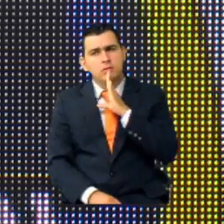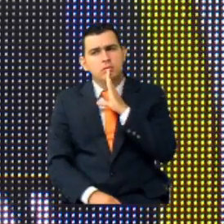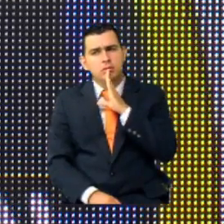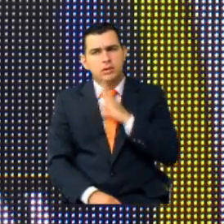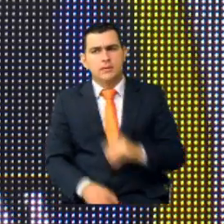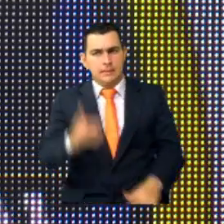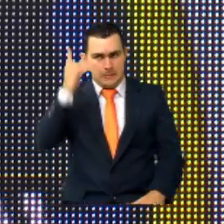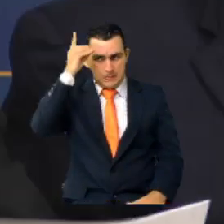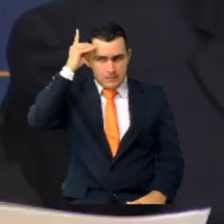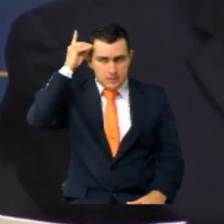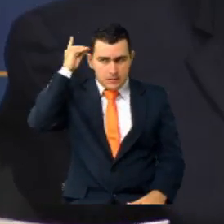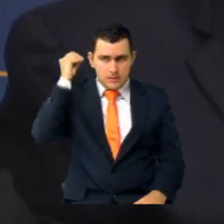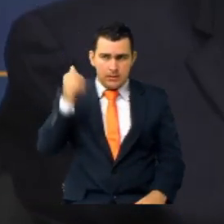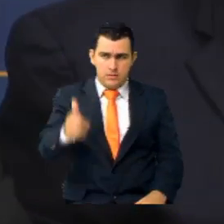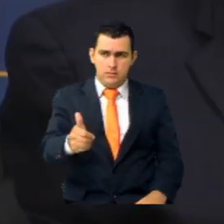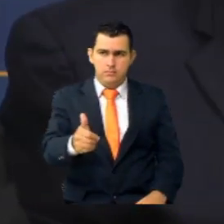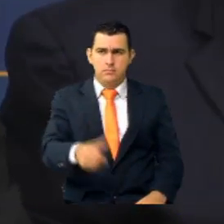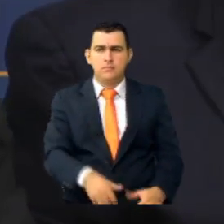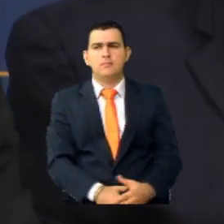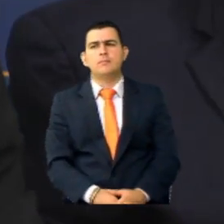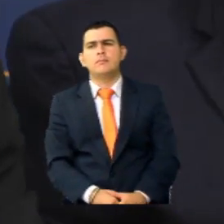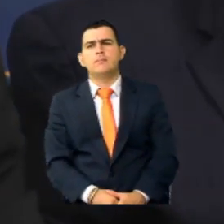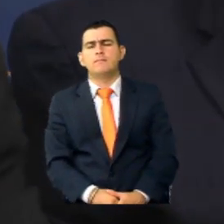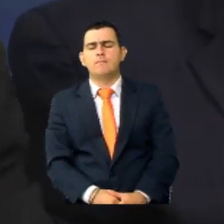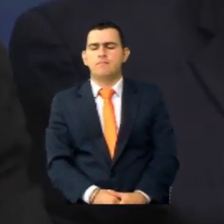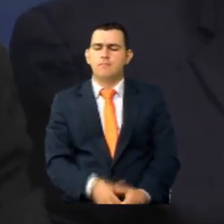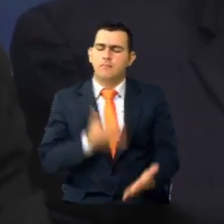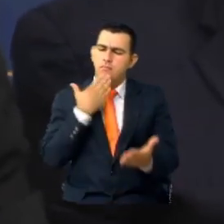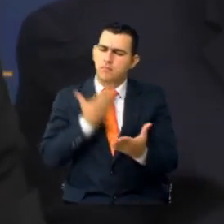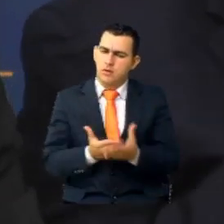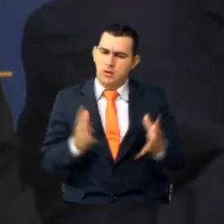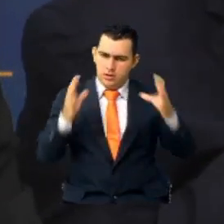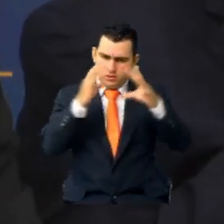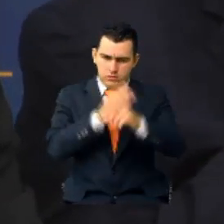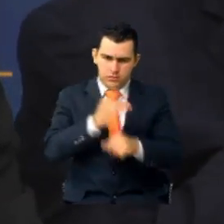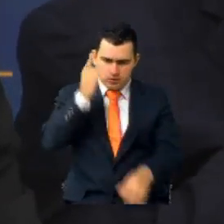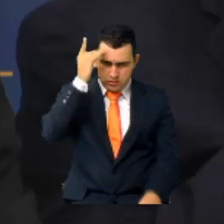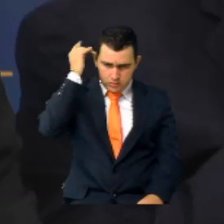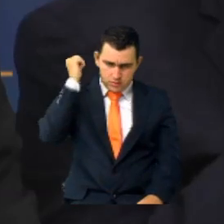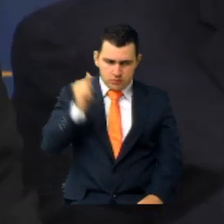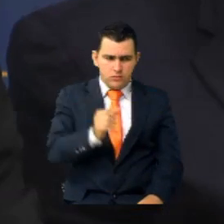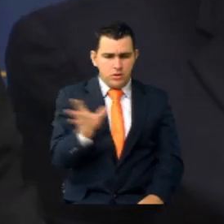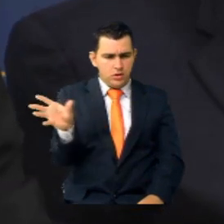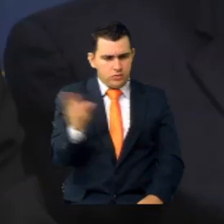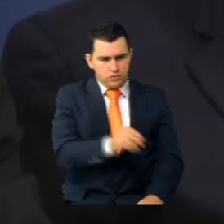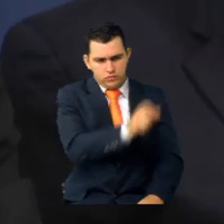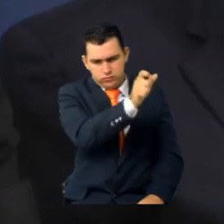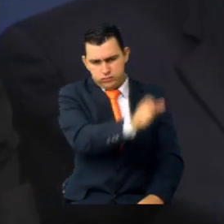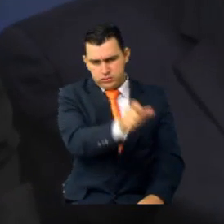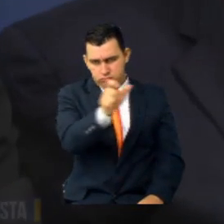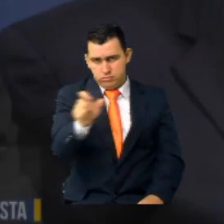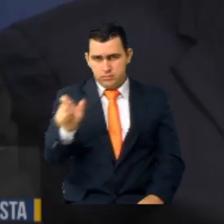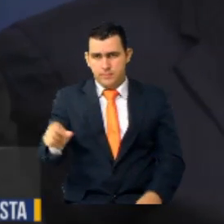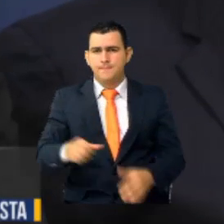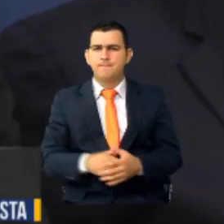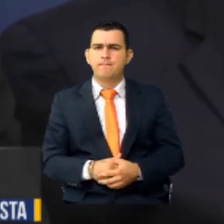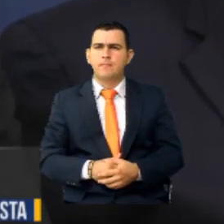Darío Echeverri. Doctor Darío, buenas noches y buenas noches a todos los candidatos y a nuestra audiencia.